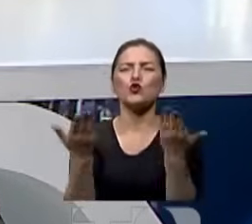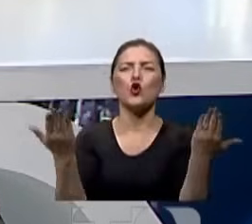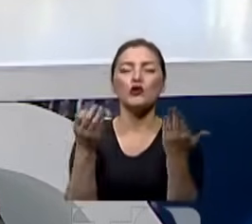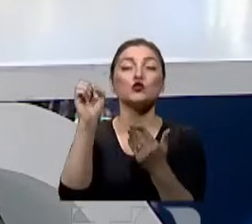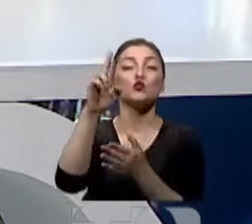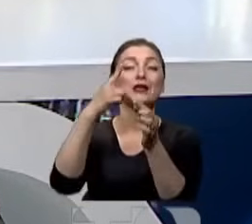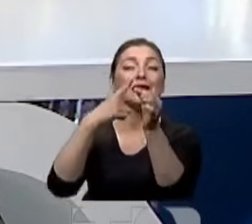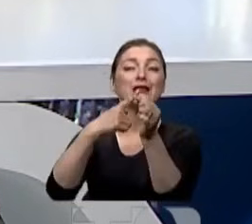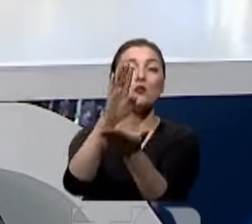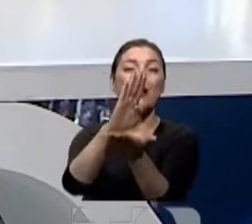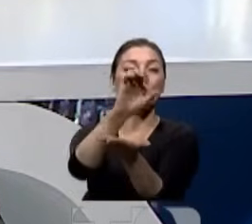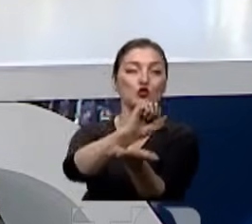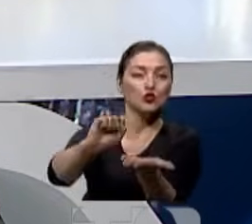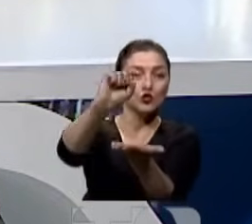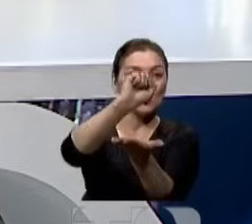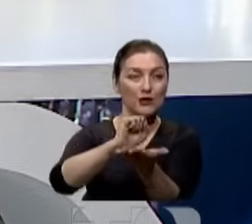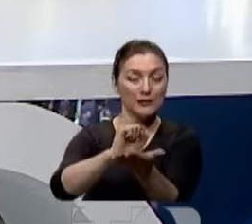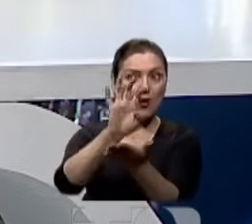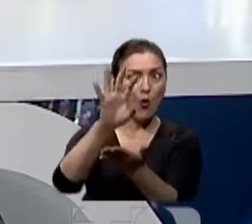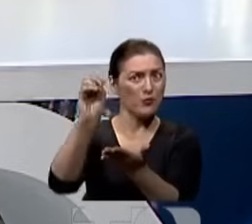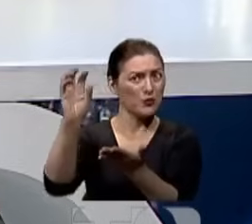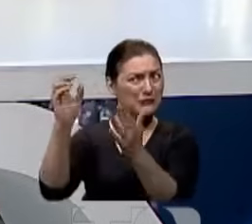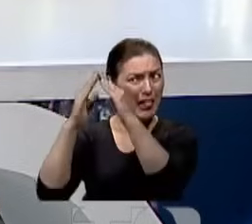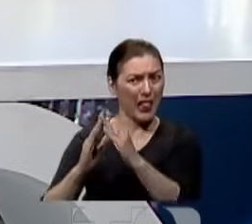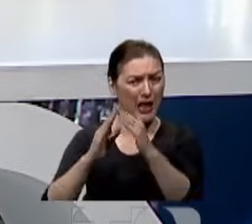Quito. Los moradores del sector atribuyen este